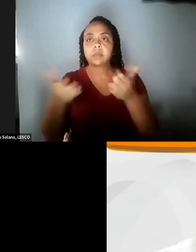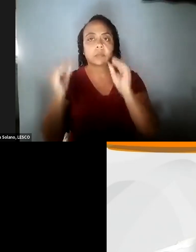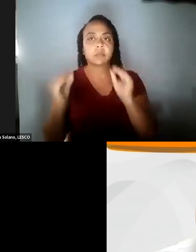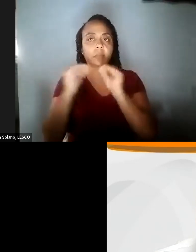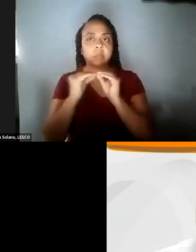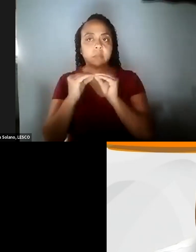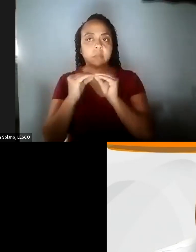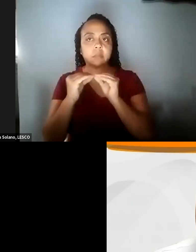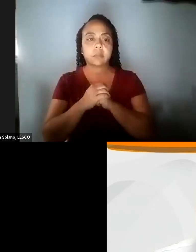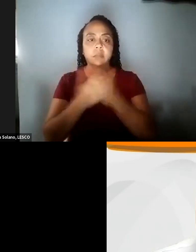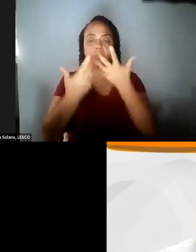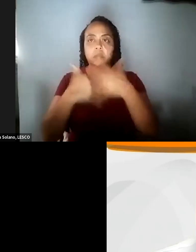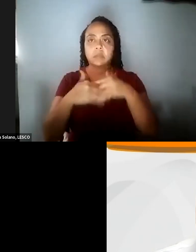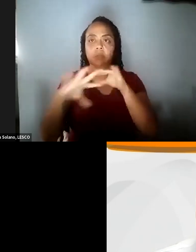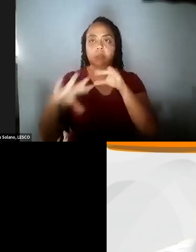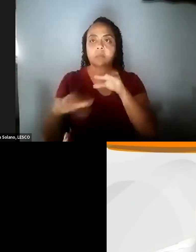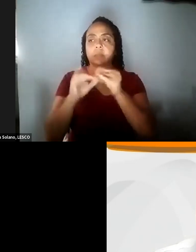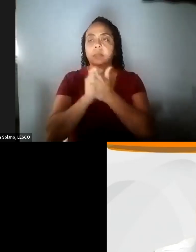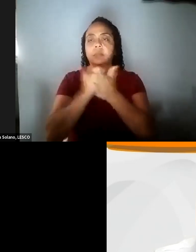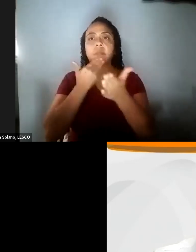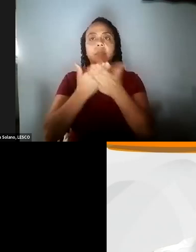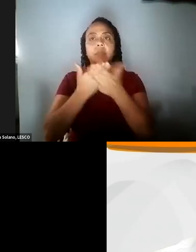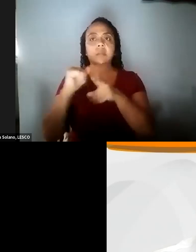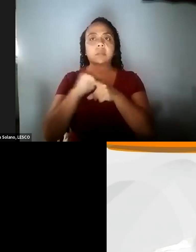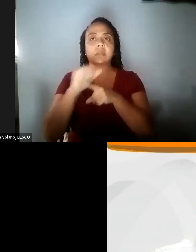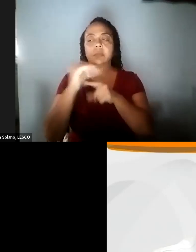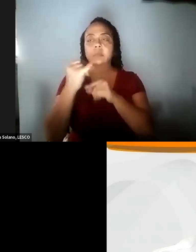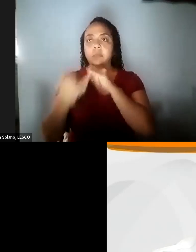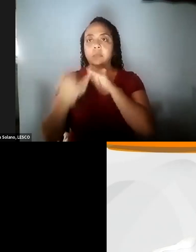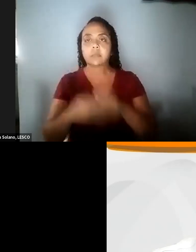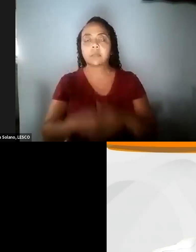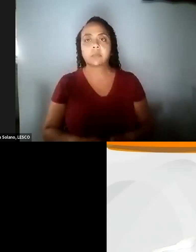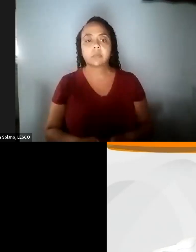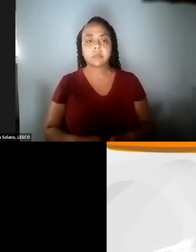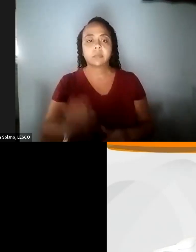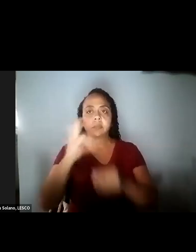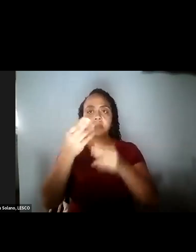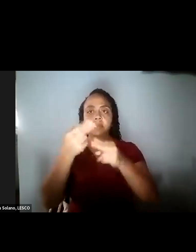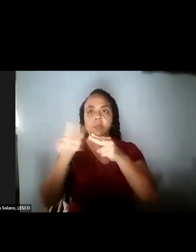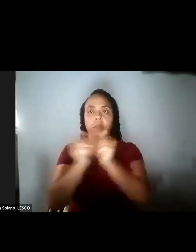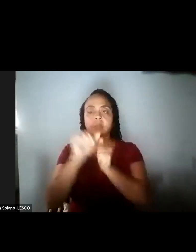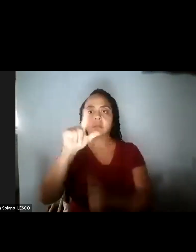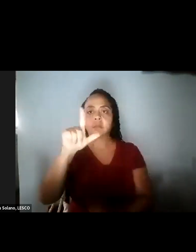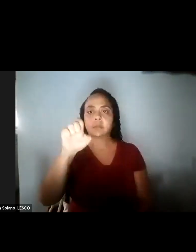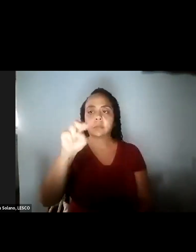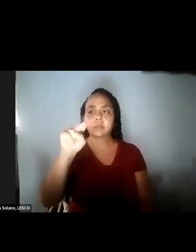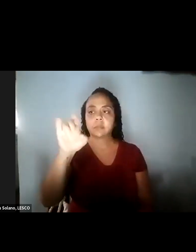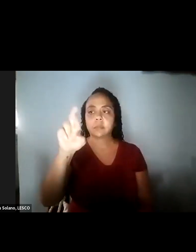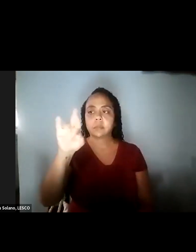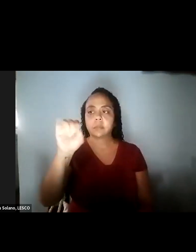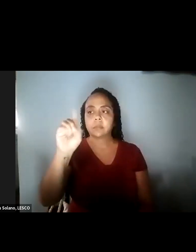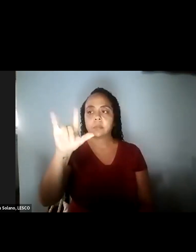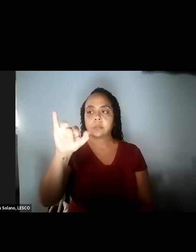más empresas se sumen a estas buenas prácticas y vamos a ir cerrando de manera muy breve con el señor alexander solís alexander